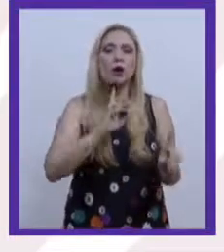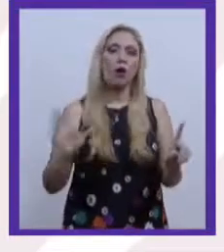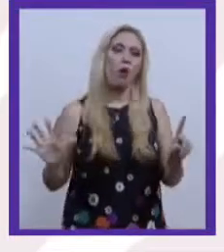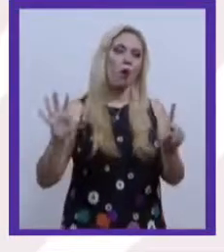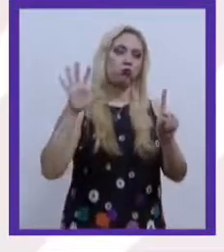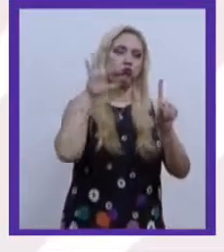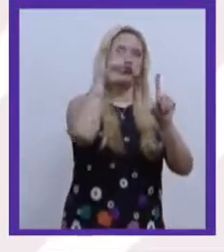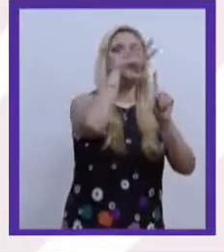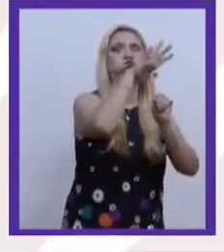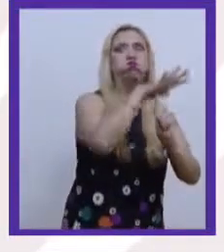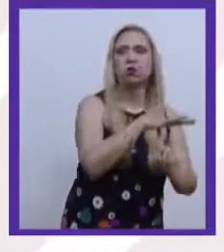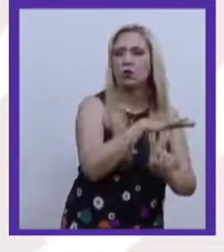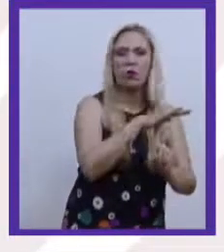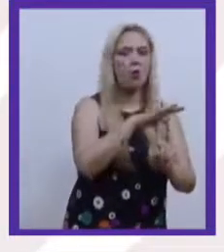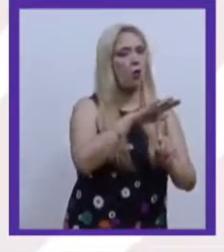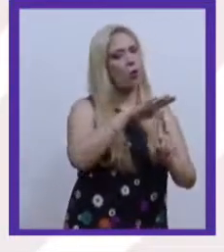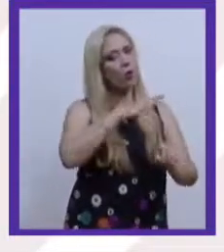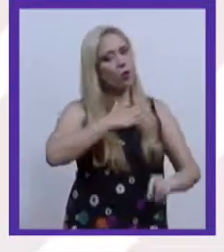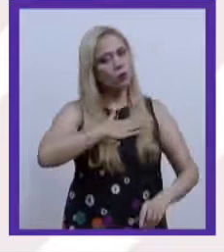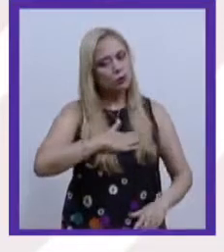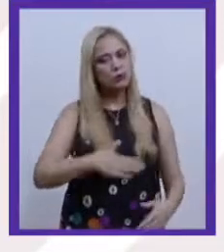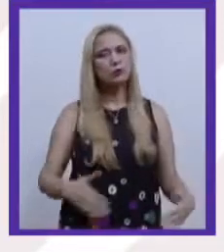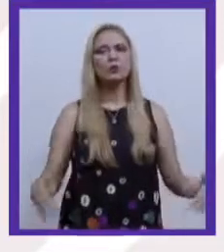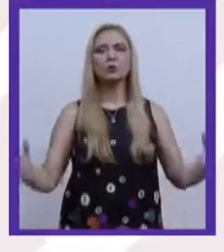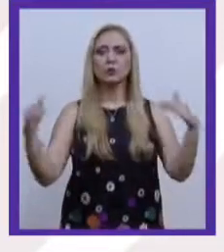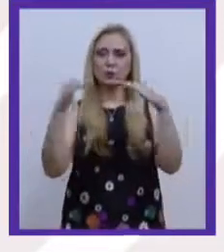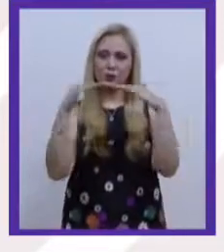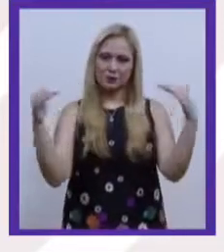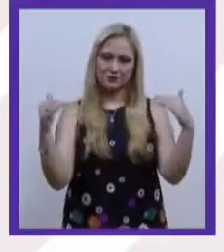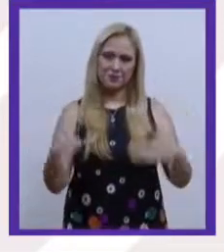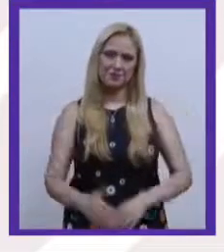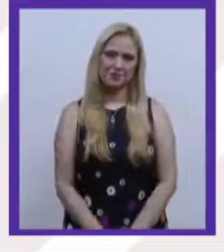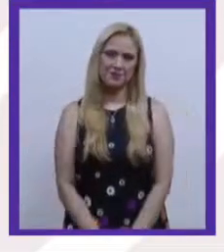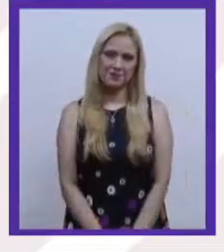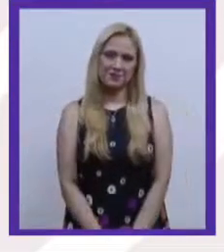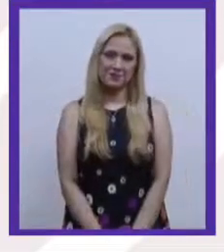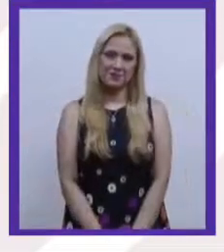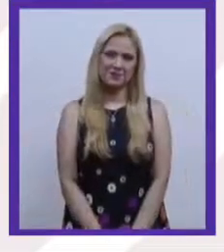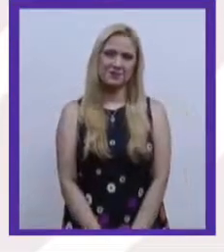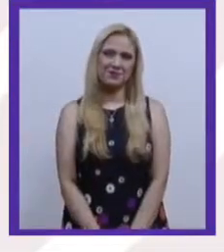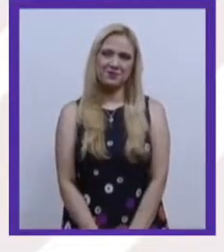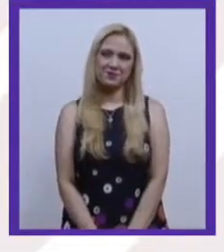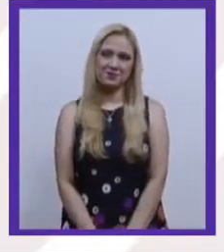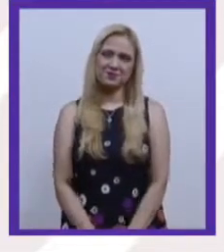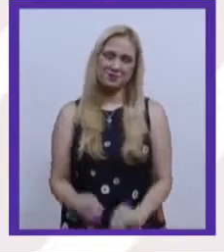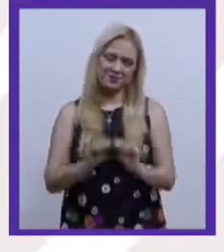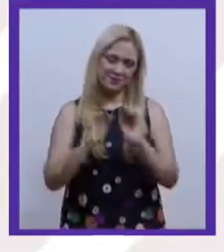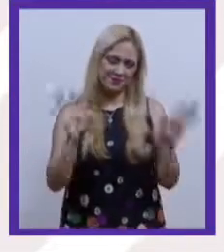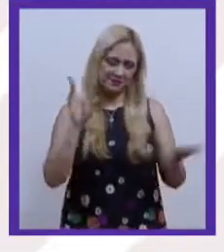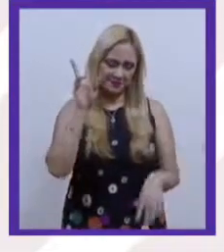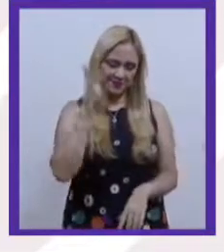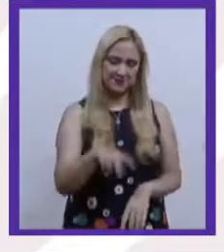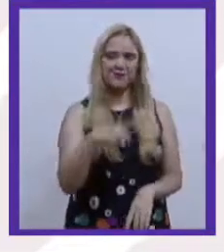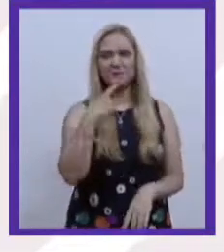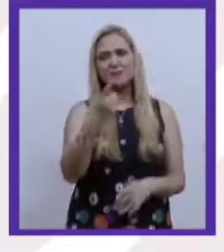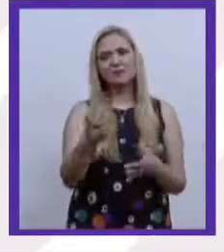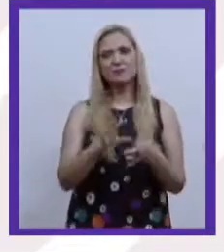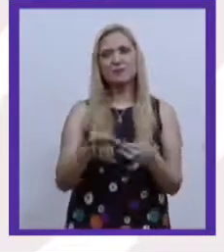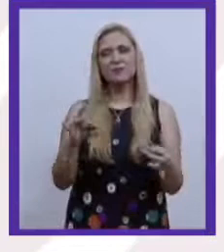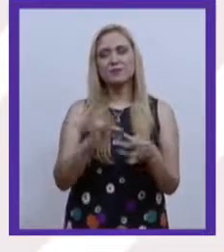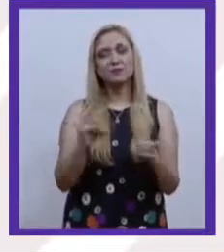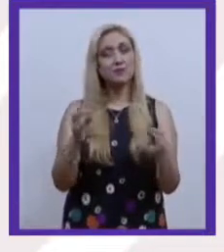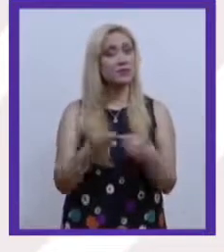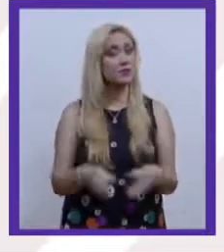supuesto tendríamos sociedades más justas, más equitativas y más igualitarias. Claro, y eso que mencionas, Marta, a mí me parece